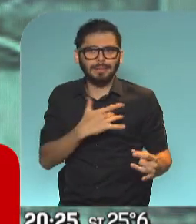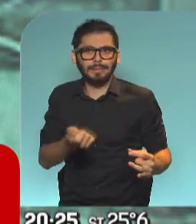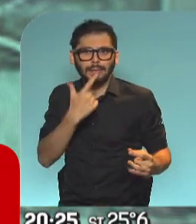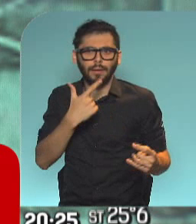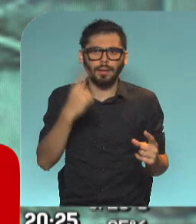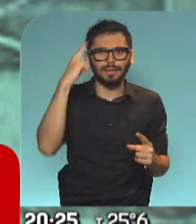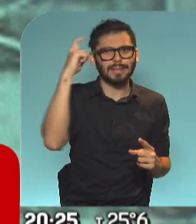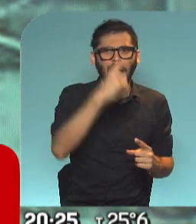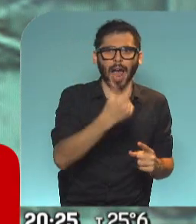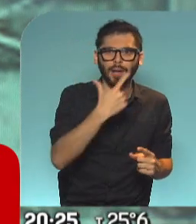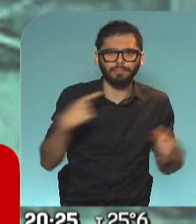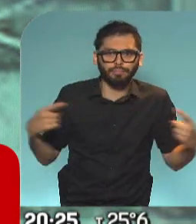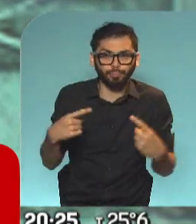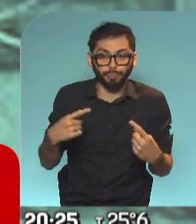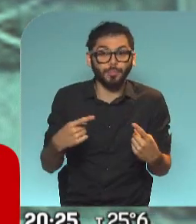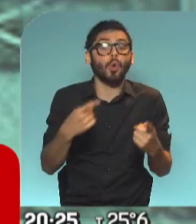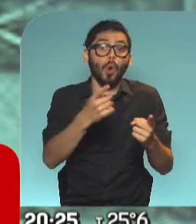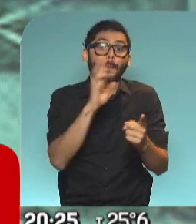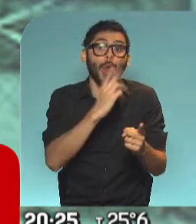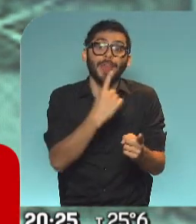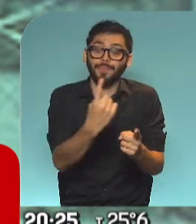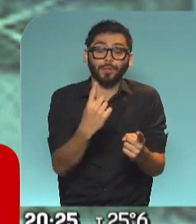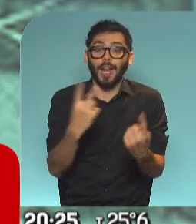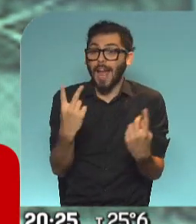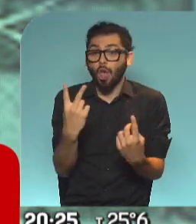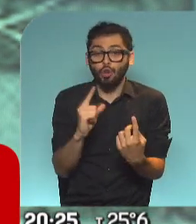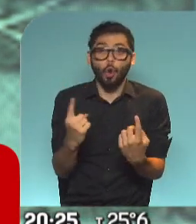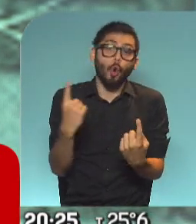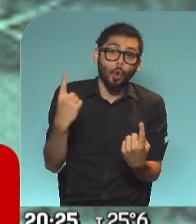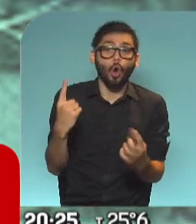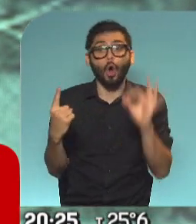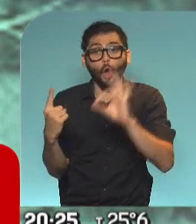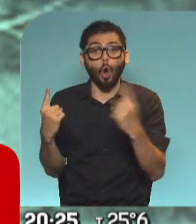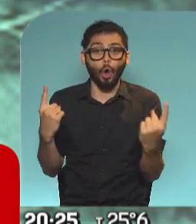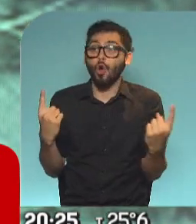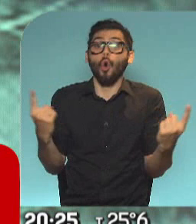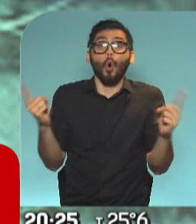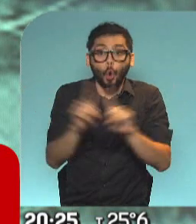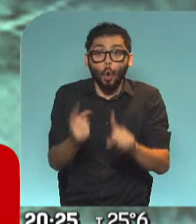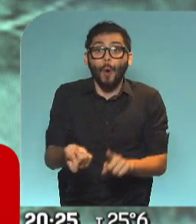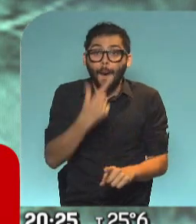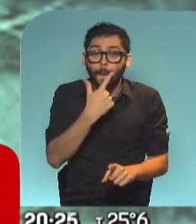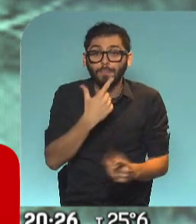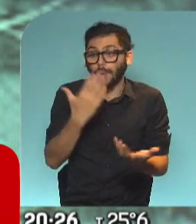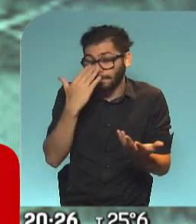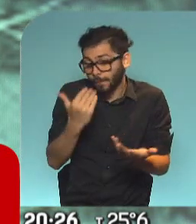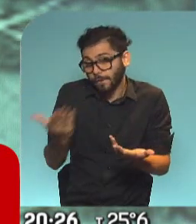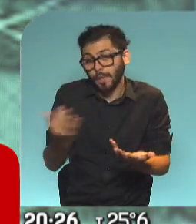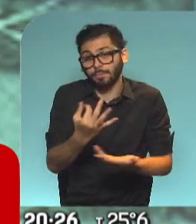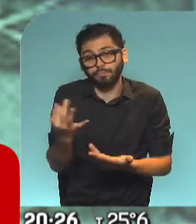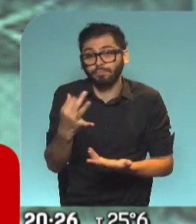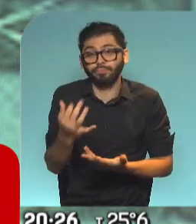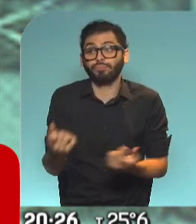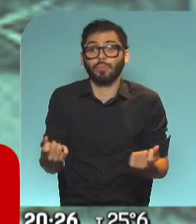la psiquiátrica o la cardíaca, pero que las dos juntas eran un cóctel explosivo que de hecho podía, y finalmente terminó